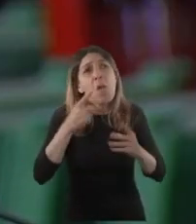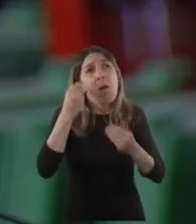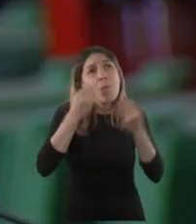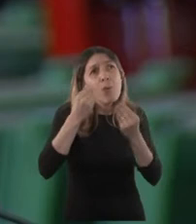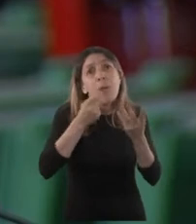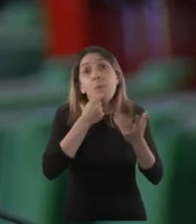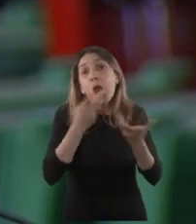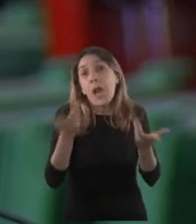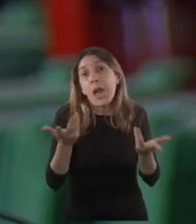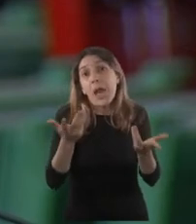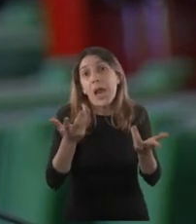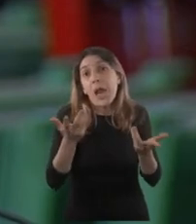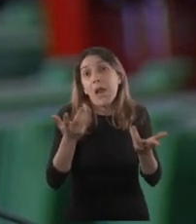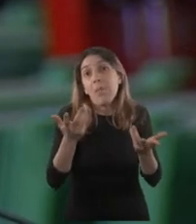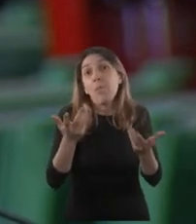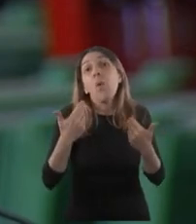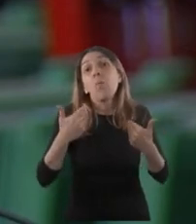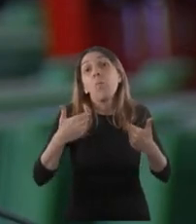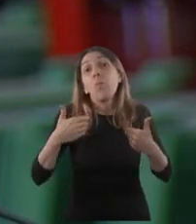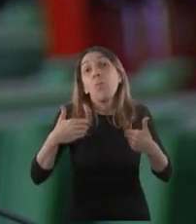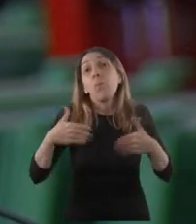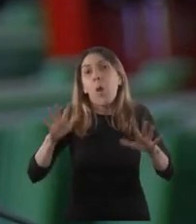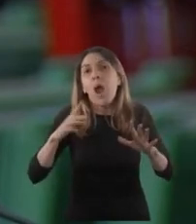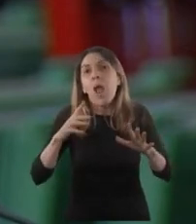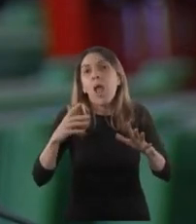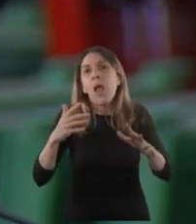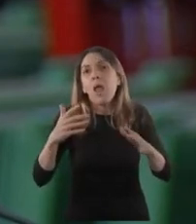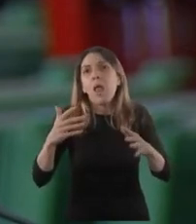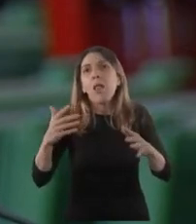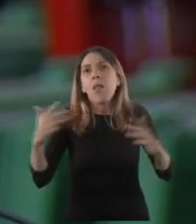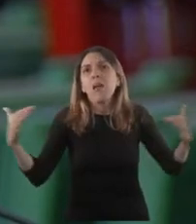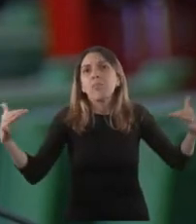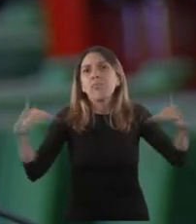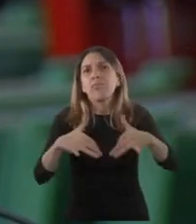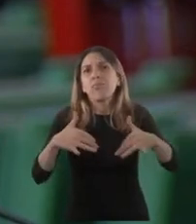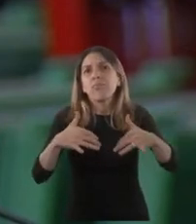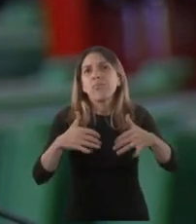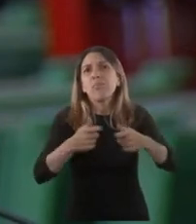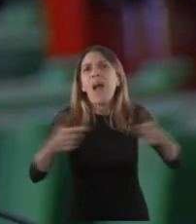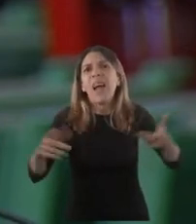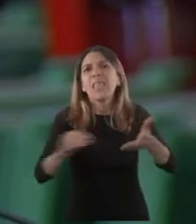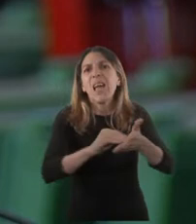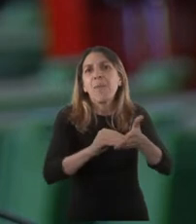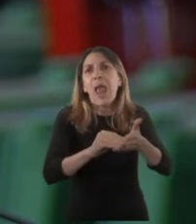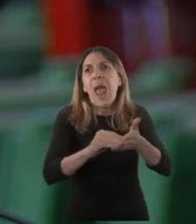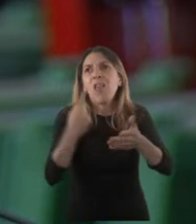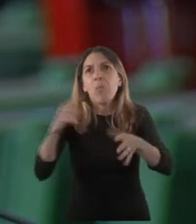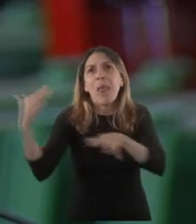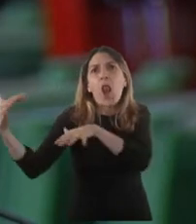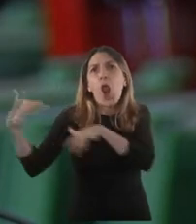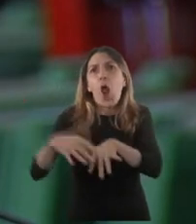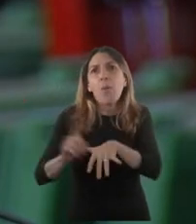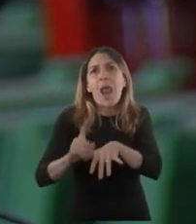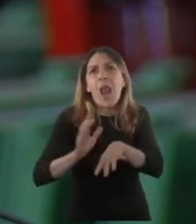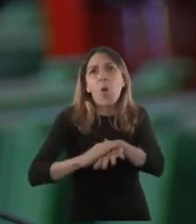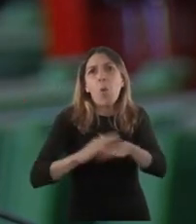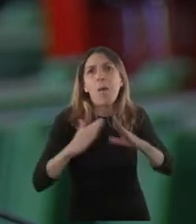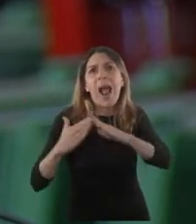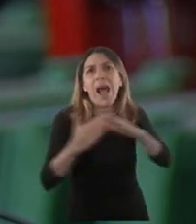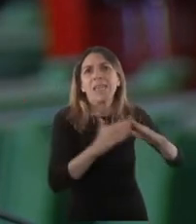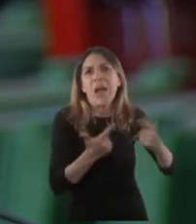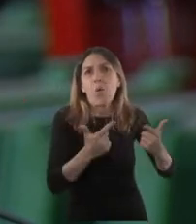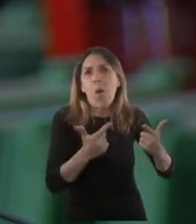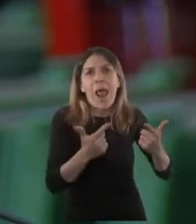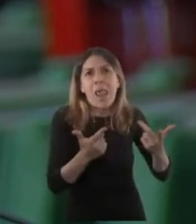decía, podría haber más gente trabajando por el tema de las viviendas. Y una preocupación, sabemos